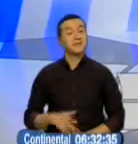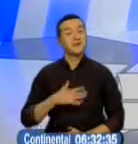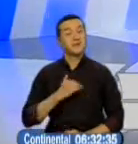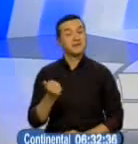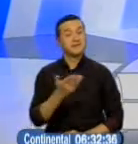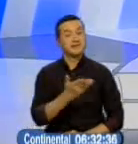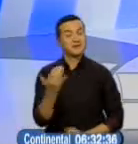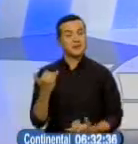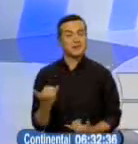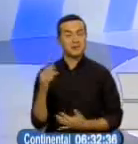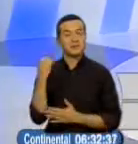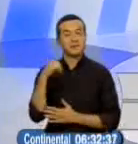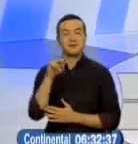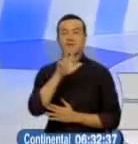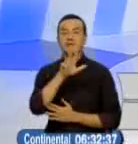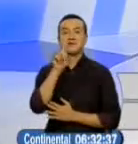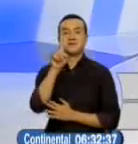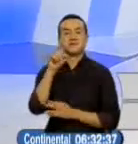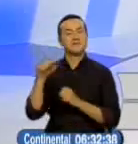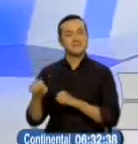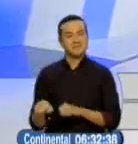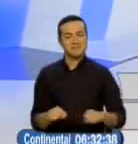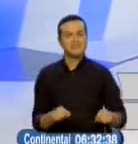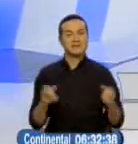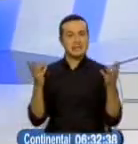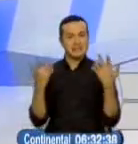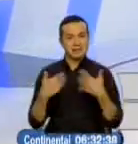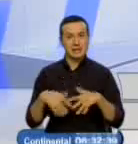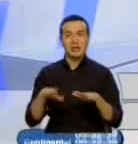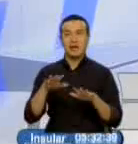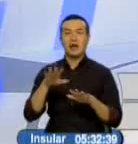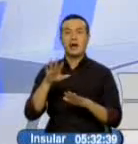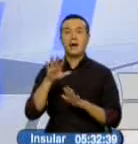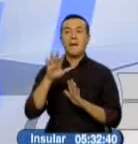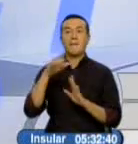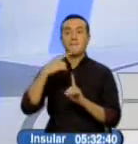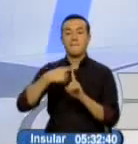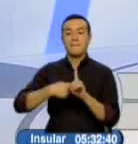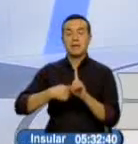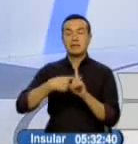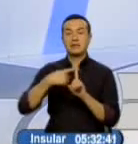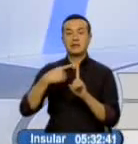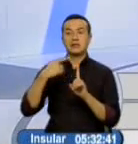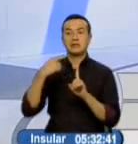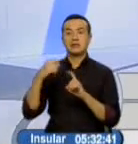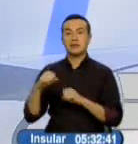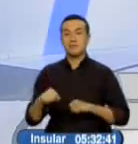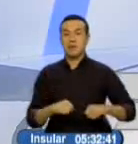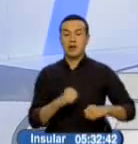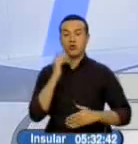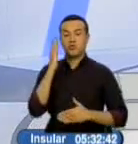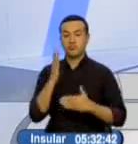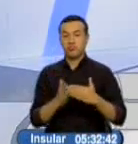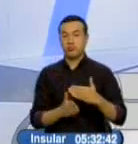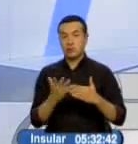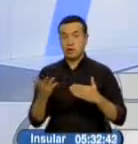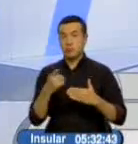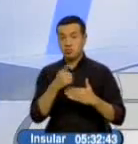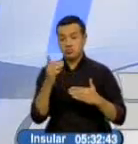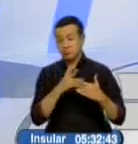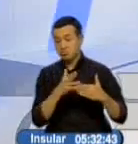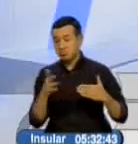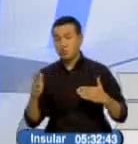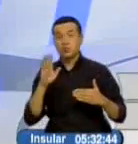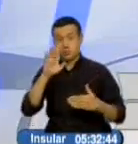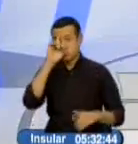amigas y amigos, hoy es miércoles 31 de mayo, se acaba el quinto mes del año, pero usted todavía tiene tiempo para cumplir todas sus metas y aspiraciones planteadas